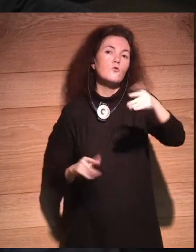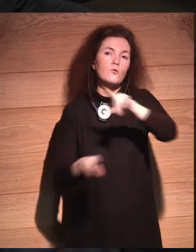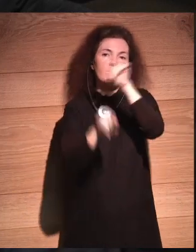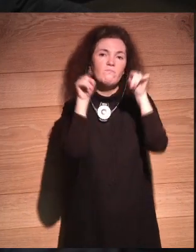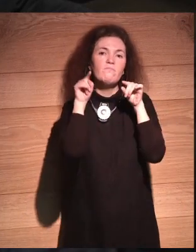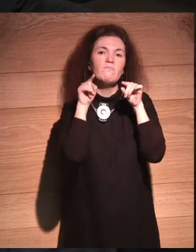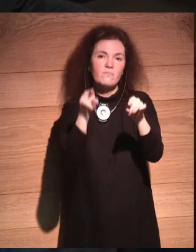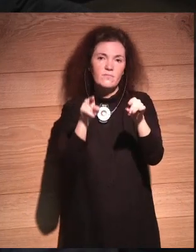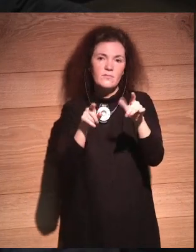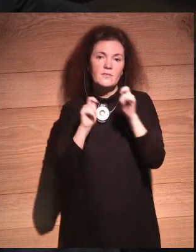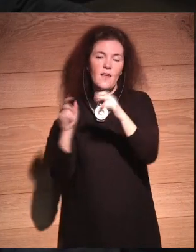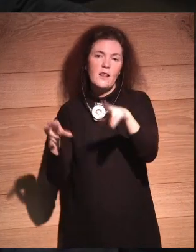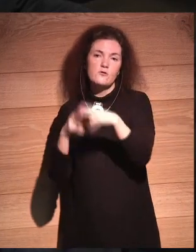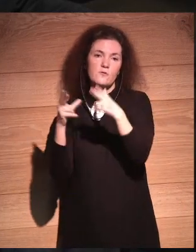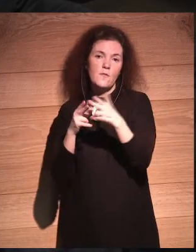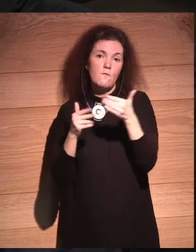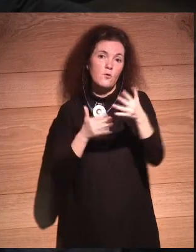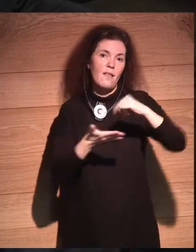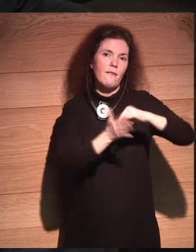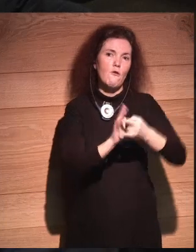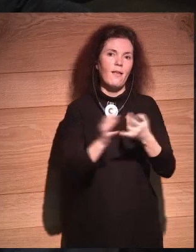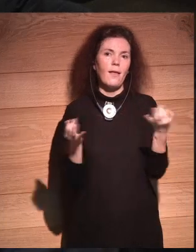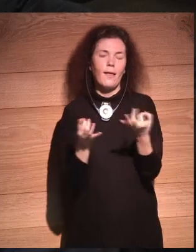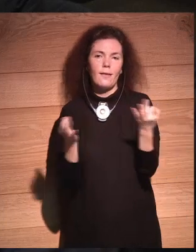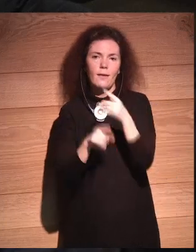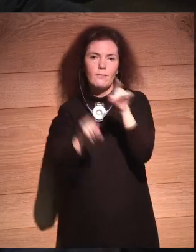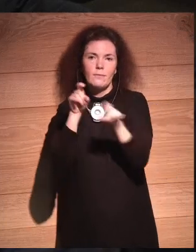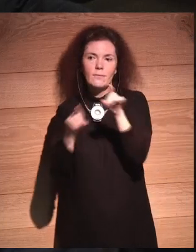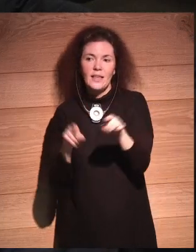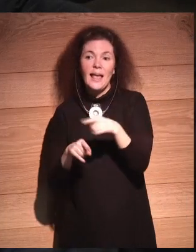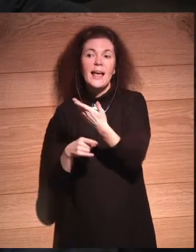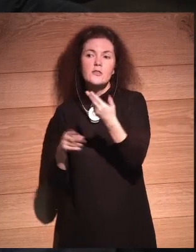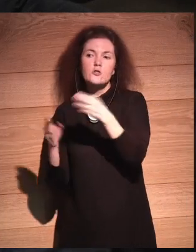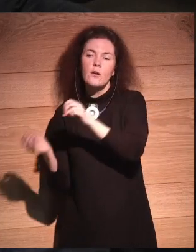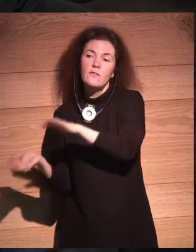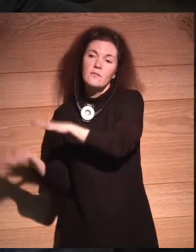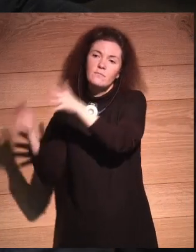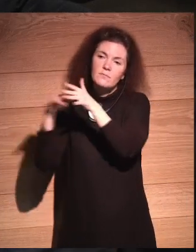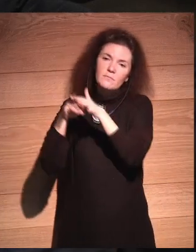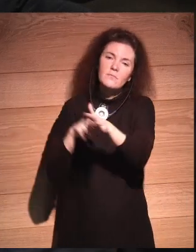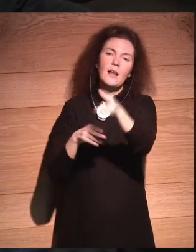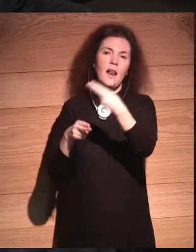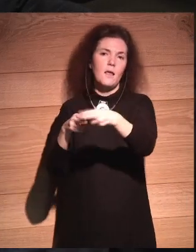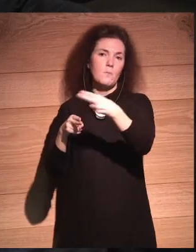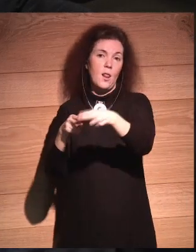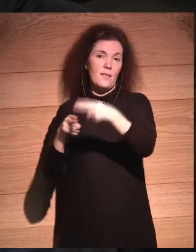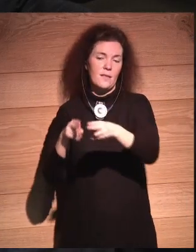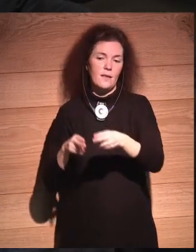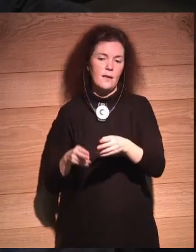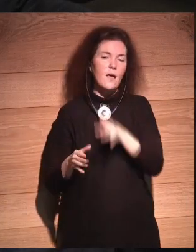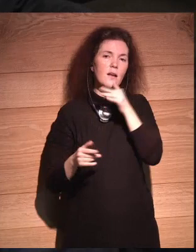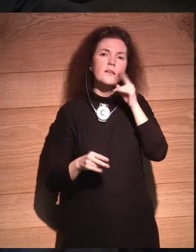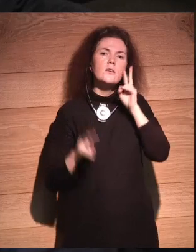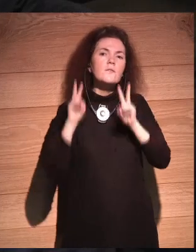puede traer a la sociedad en la tecnología, y eso se está trasladando a la política. Estamos